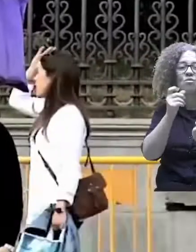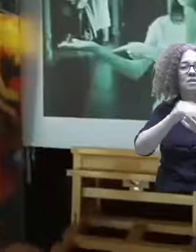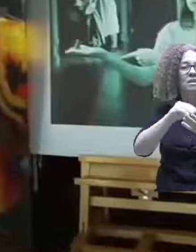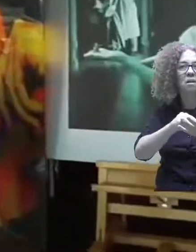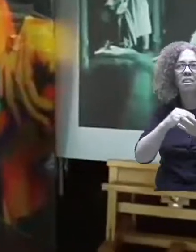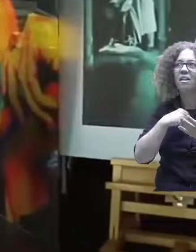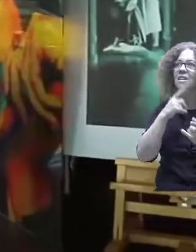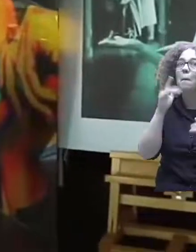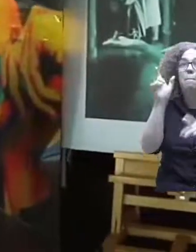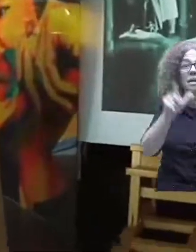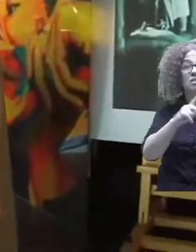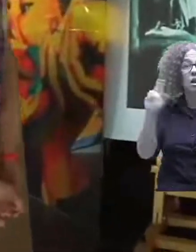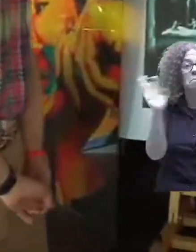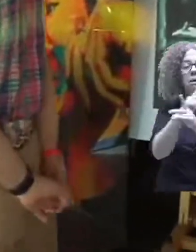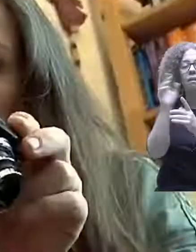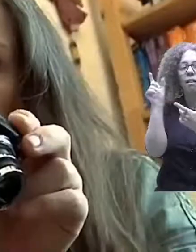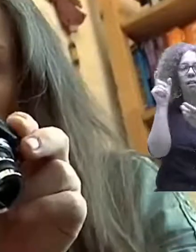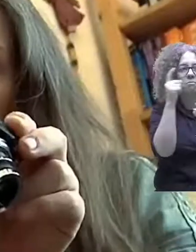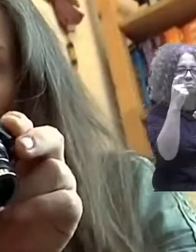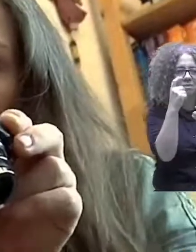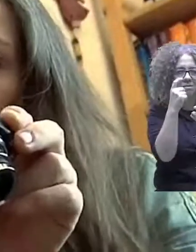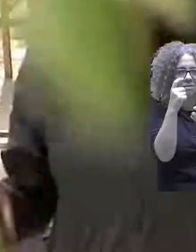que pasea.